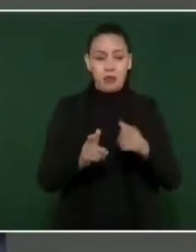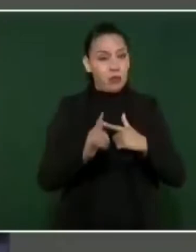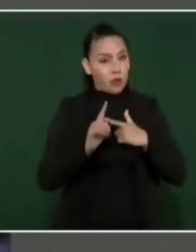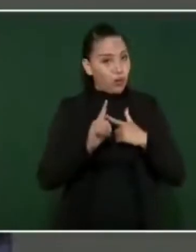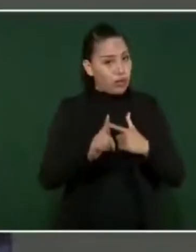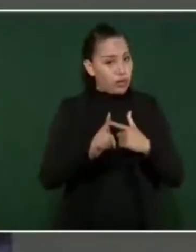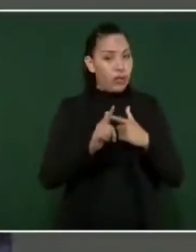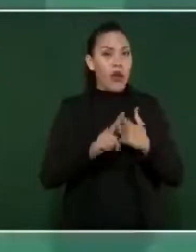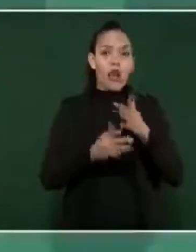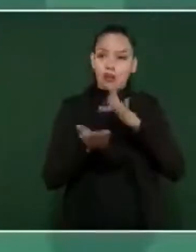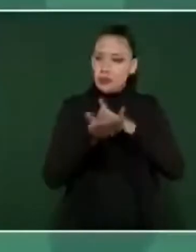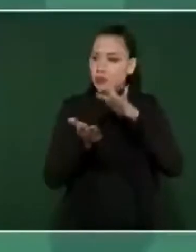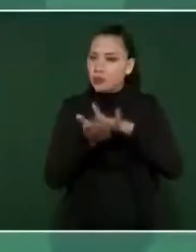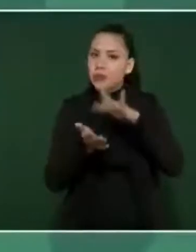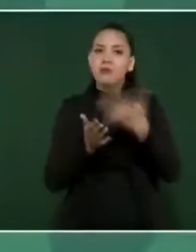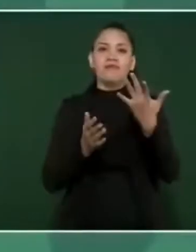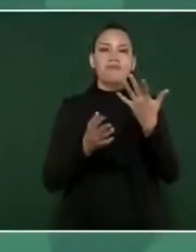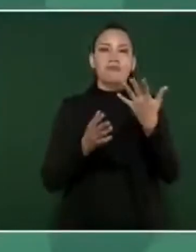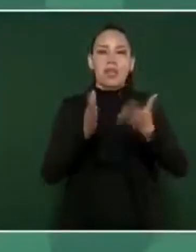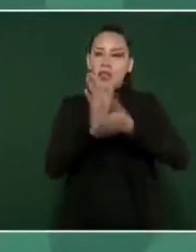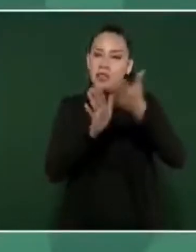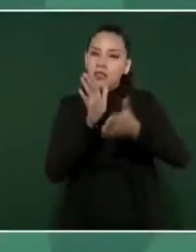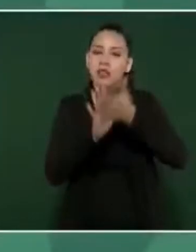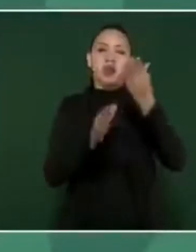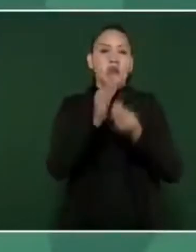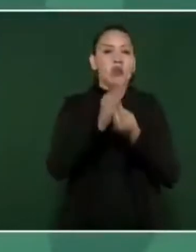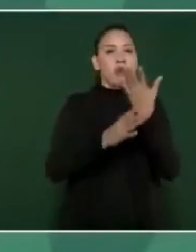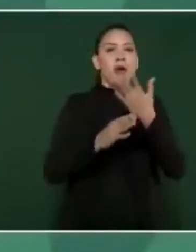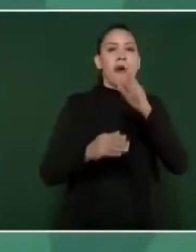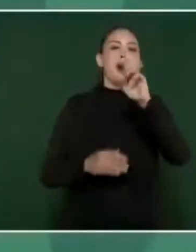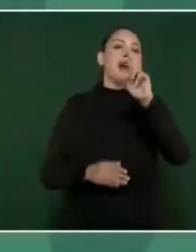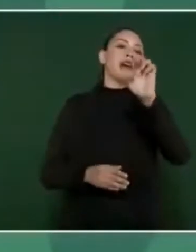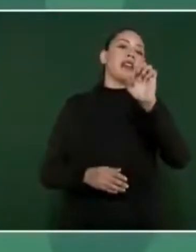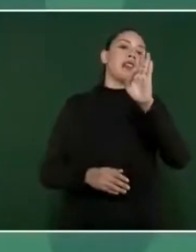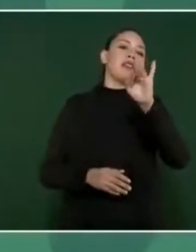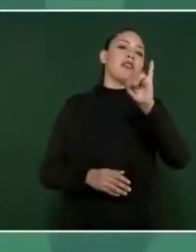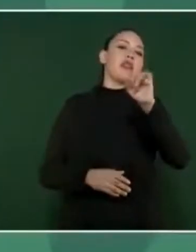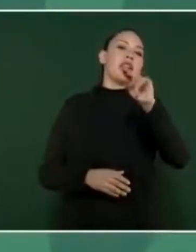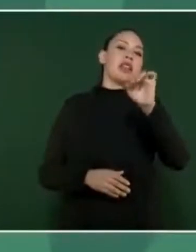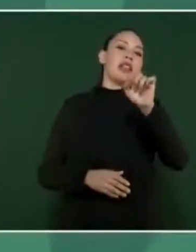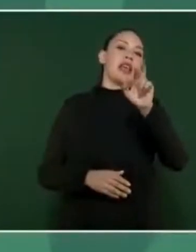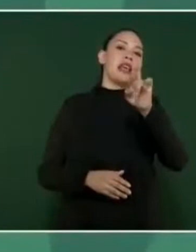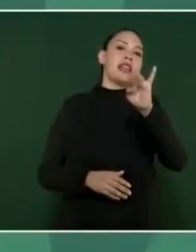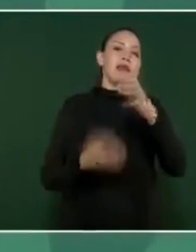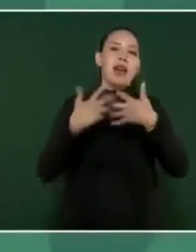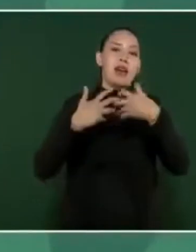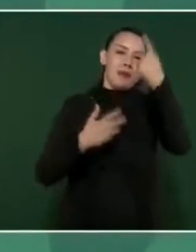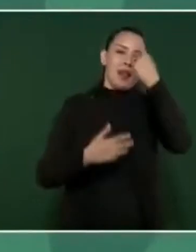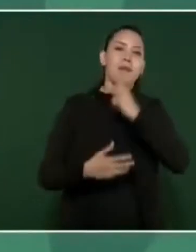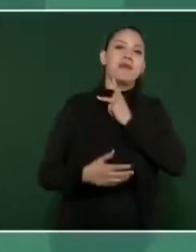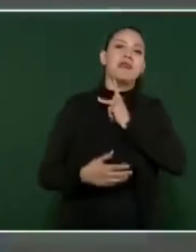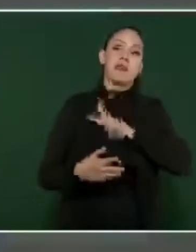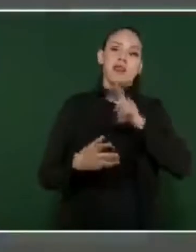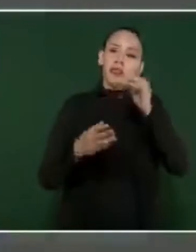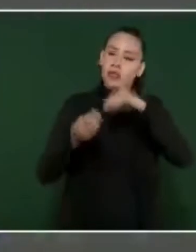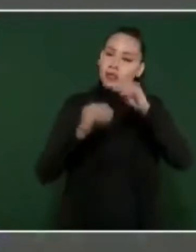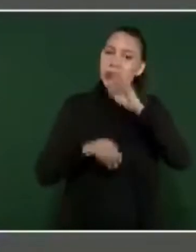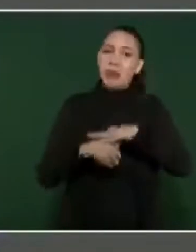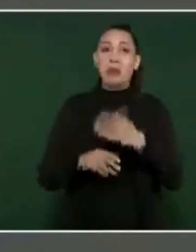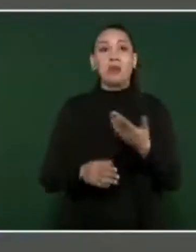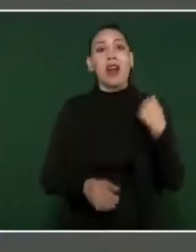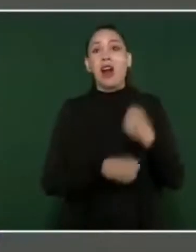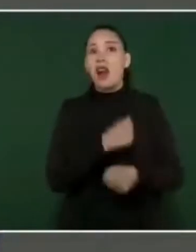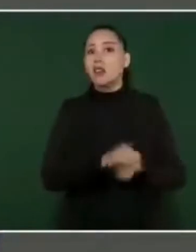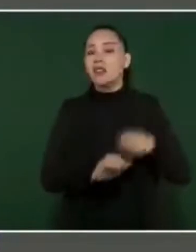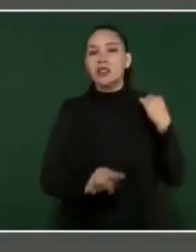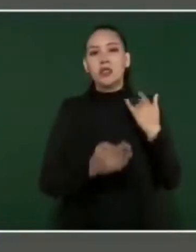2, porque llevábamos 40 años sin hacer una nueva refinería. Entonces, si se continúa así, sí se puede